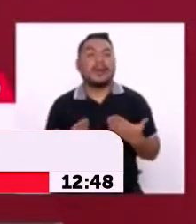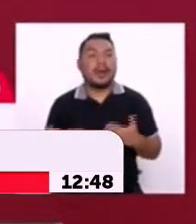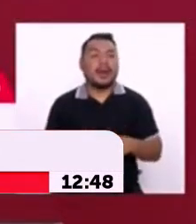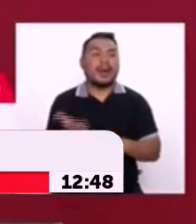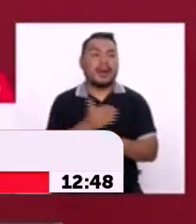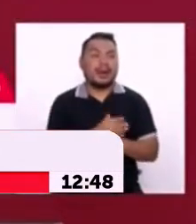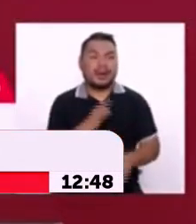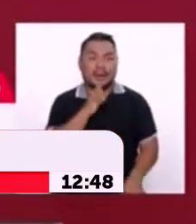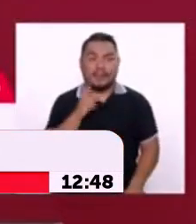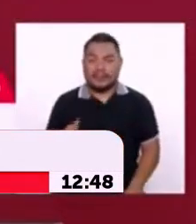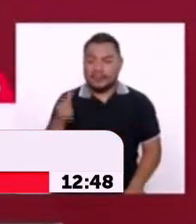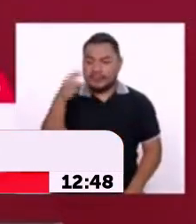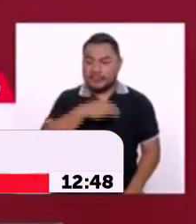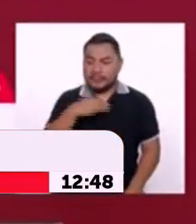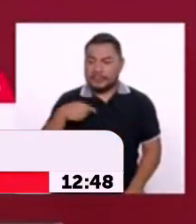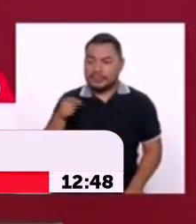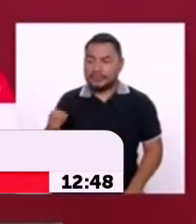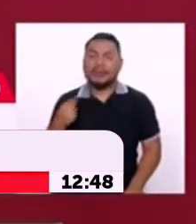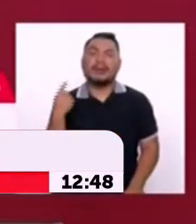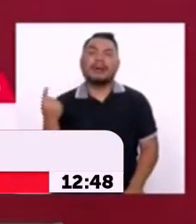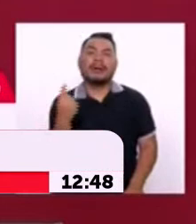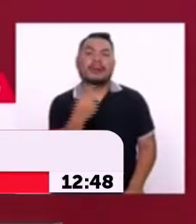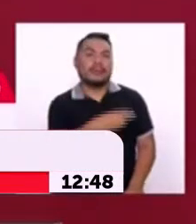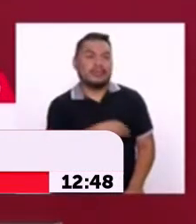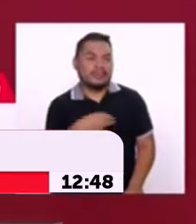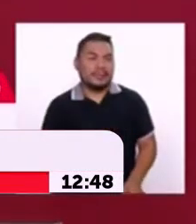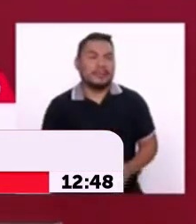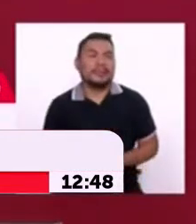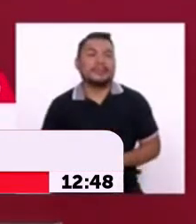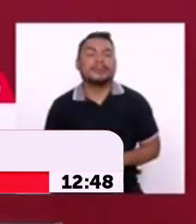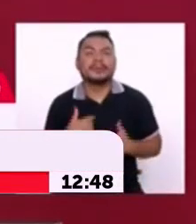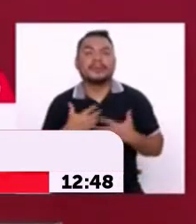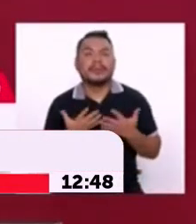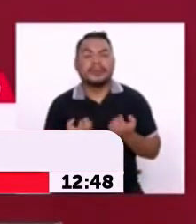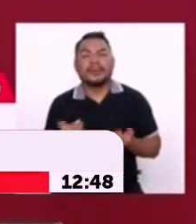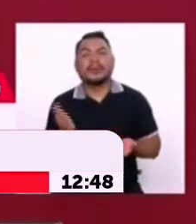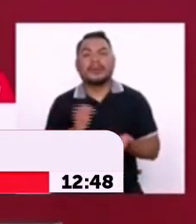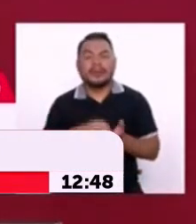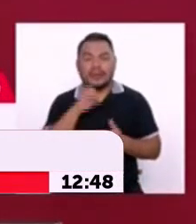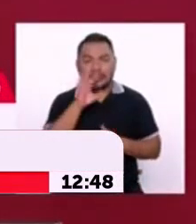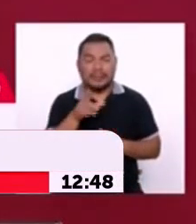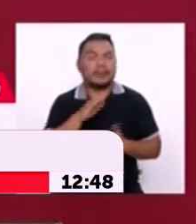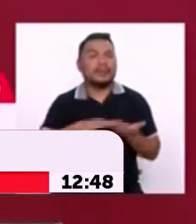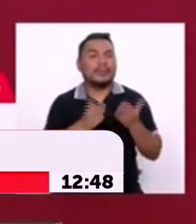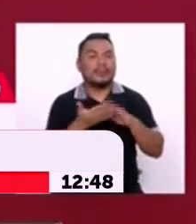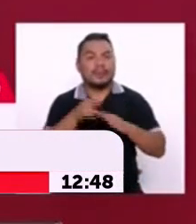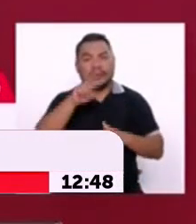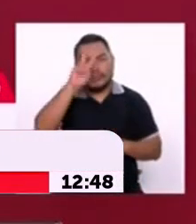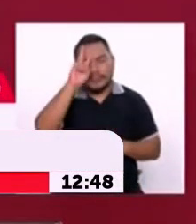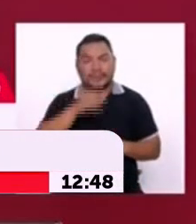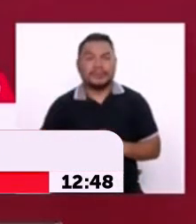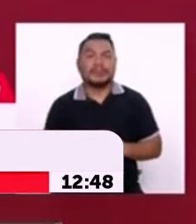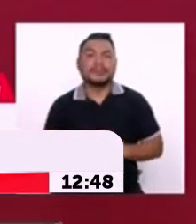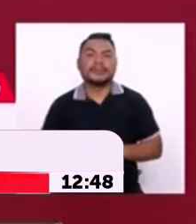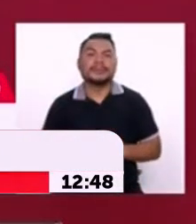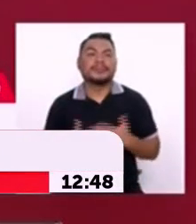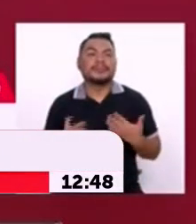Antes de darle la palabra al Premier y a los ministros, quiero ratificar ante el pueblo